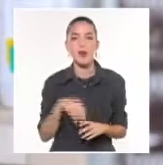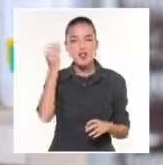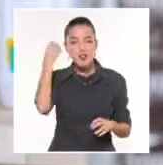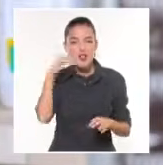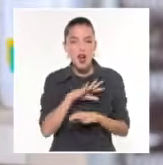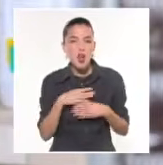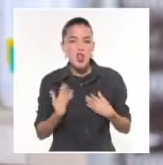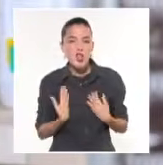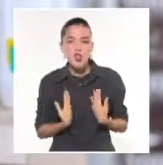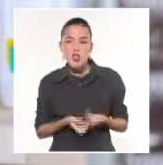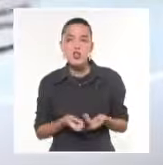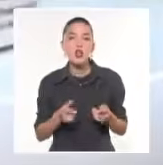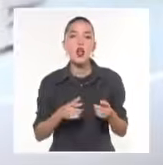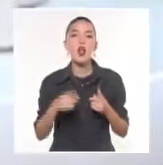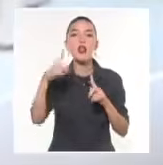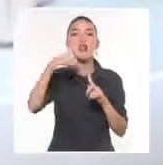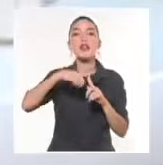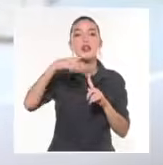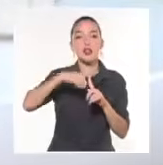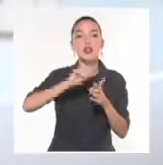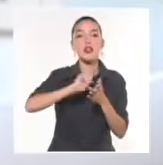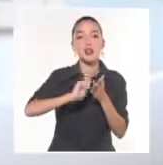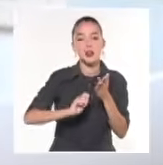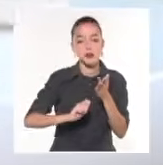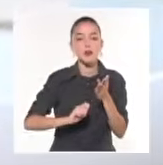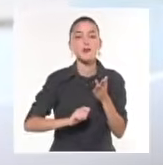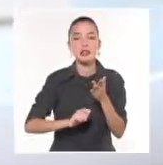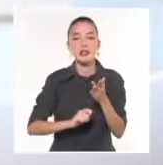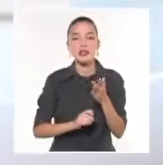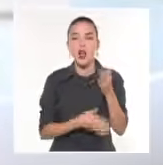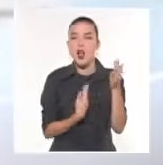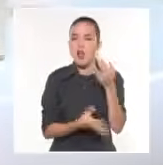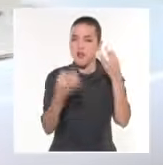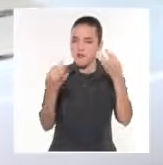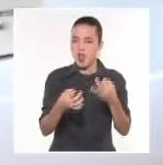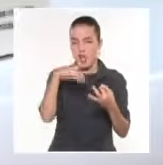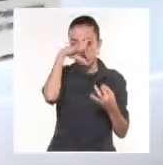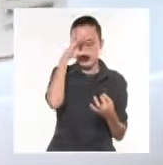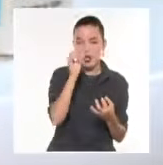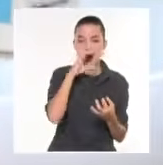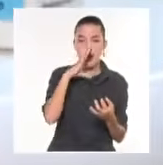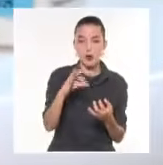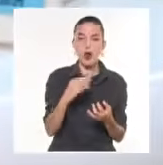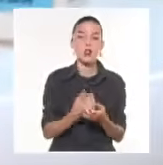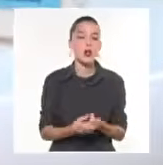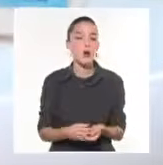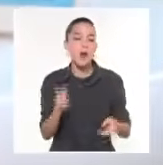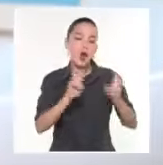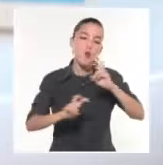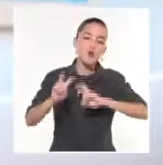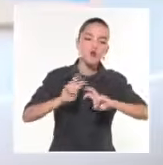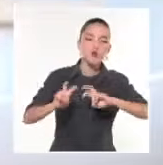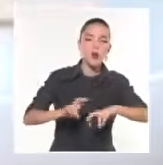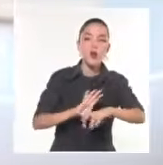el tratamiento es efectivo o no es a través del monitoreo de estas subpoblaciones en el paciente. La otra proyección